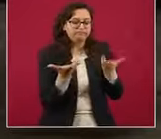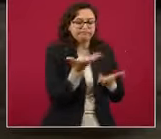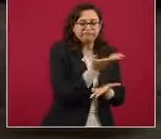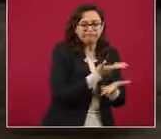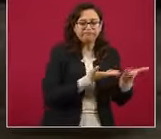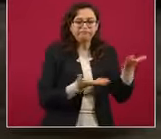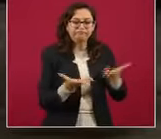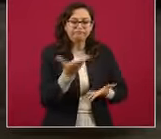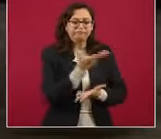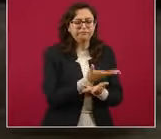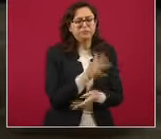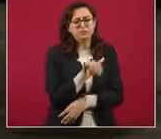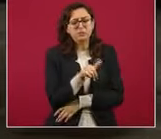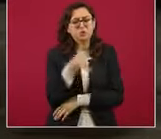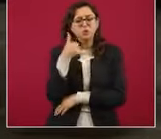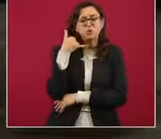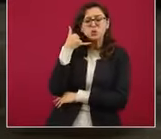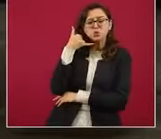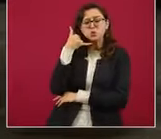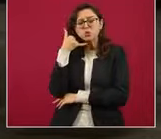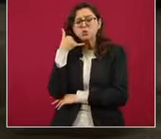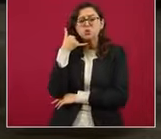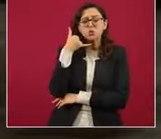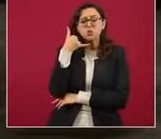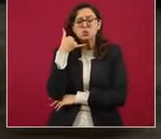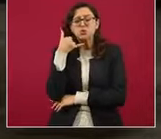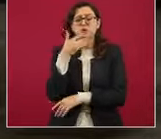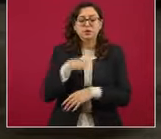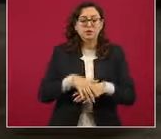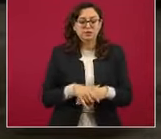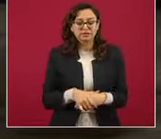y levantar el teléfono y